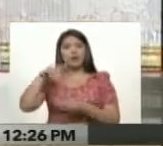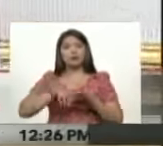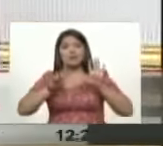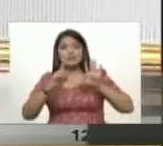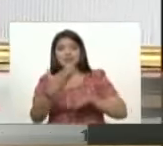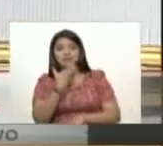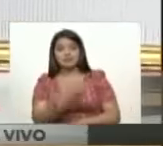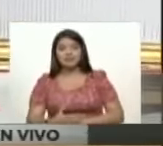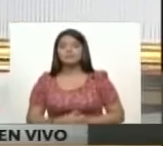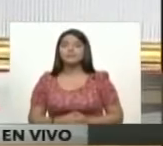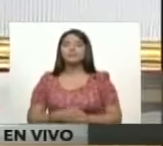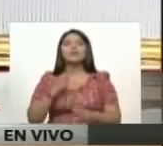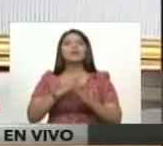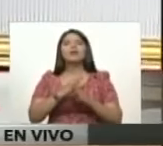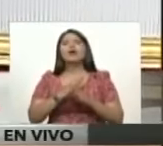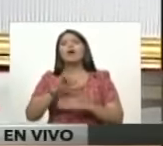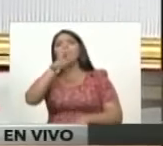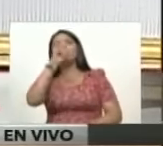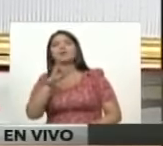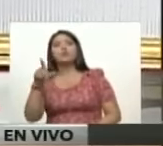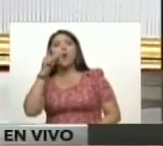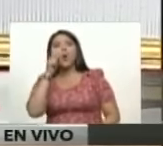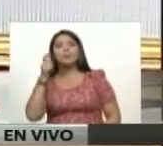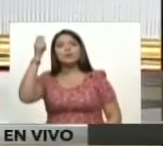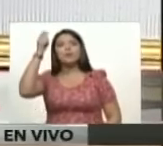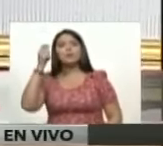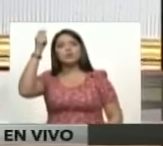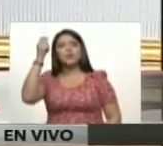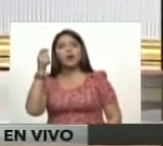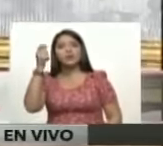Omar Barbosa por el estado Zulia.